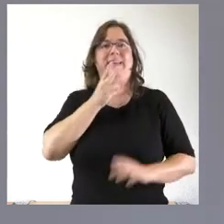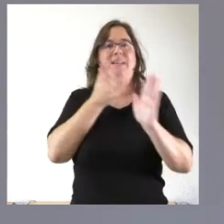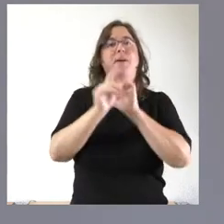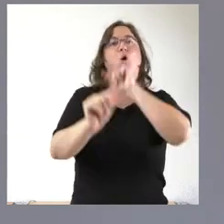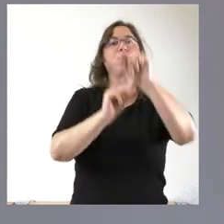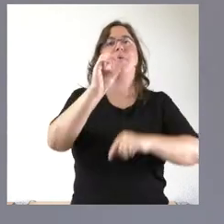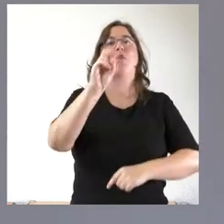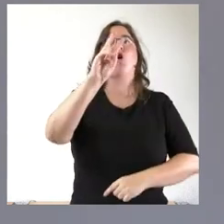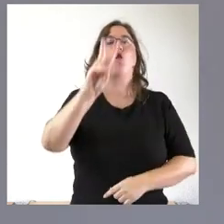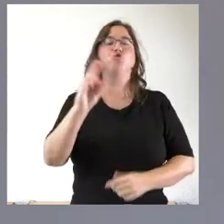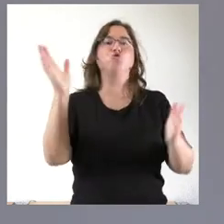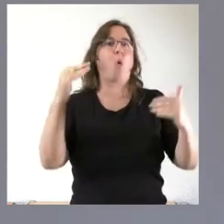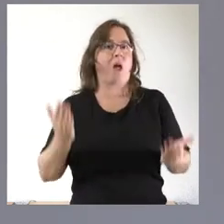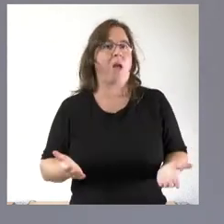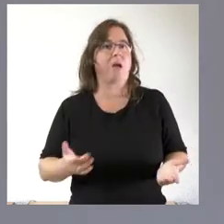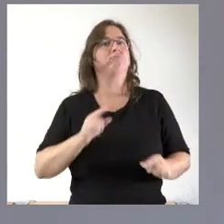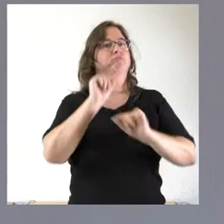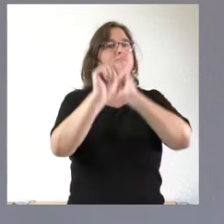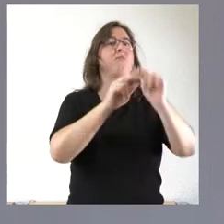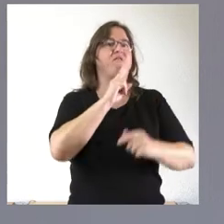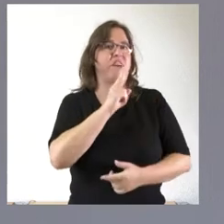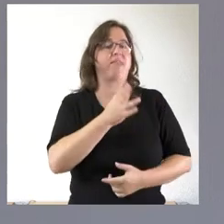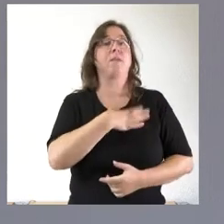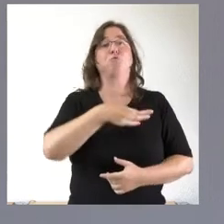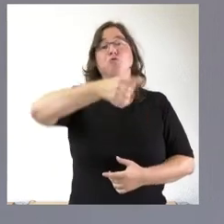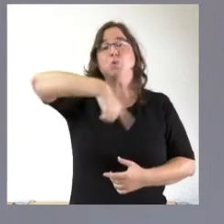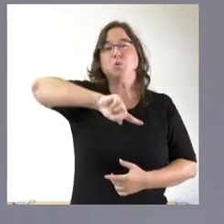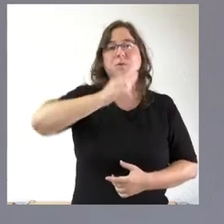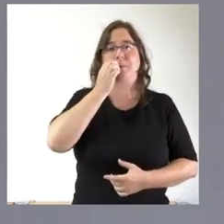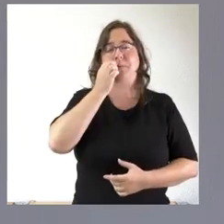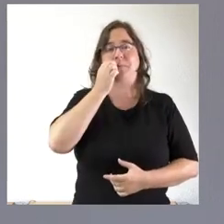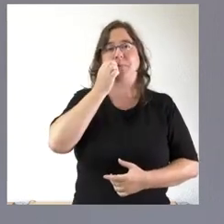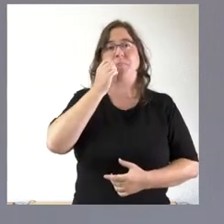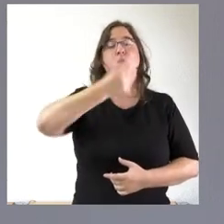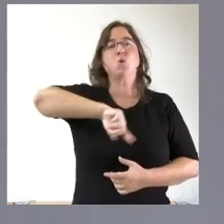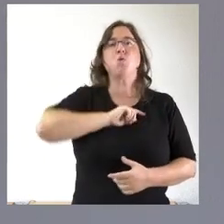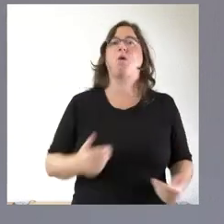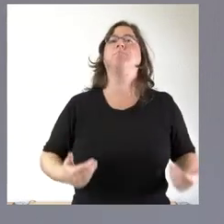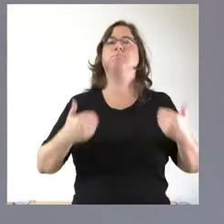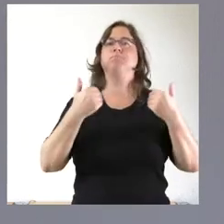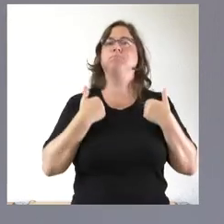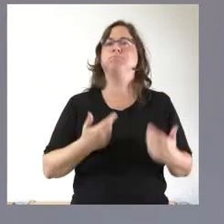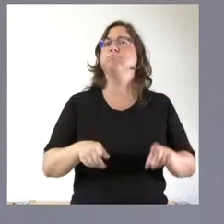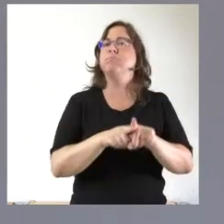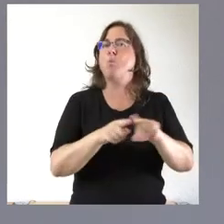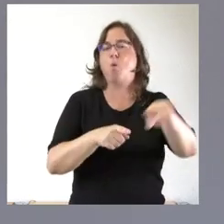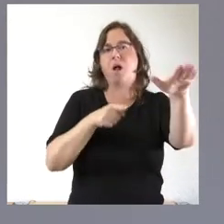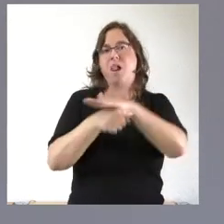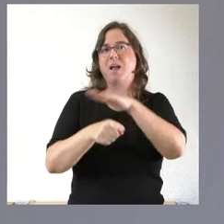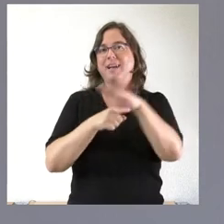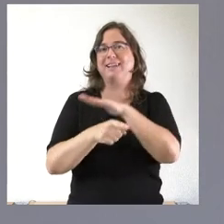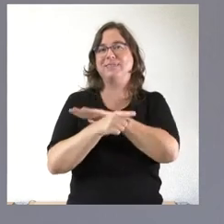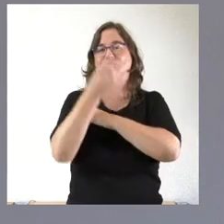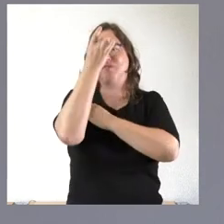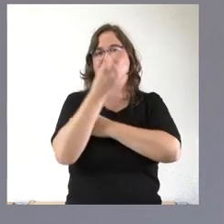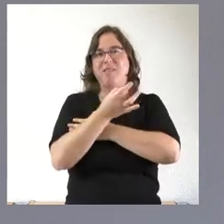como comunidad autónoma, en el ámbito competencial que nos compete, pues nos correspondería, en su caso, tramitar las